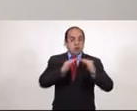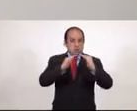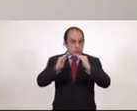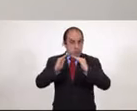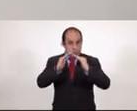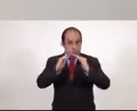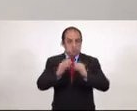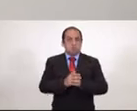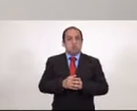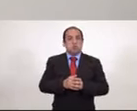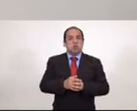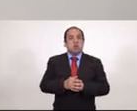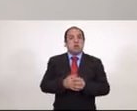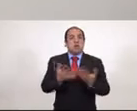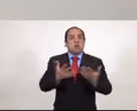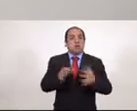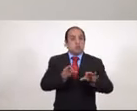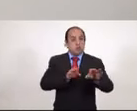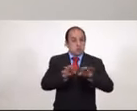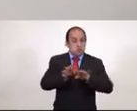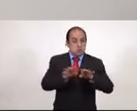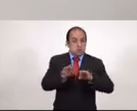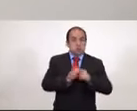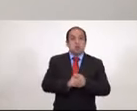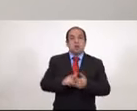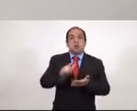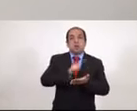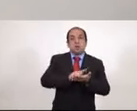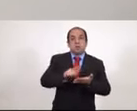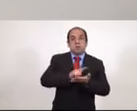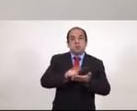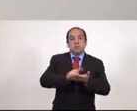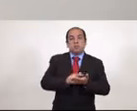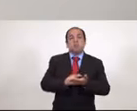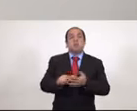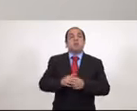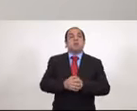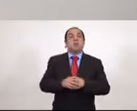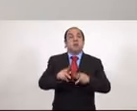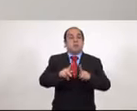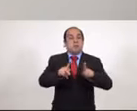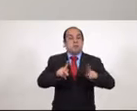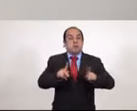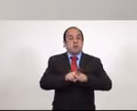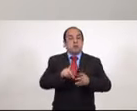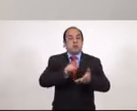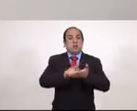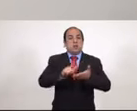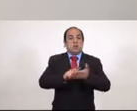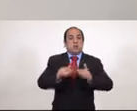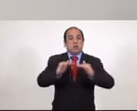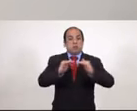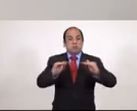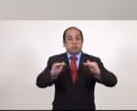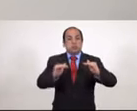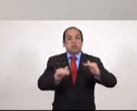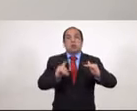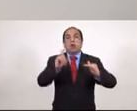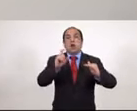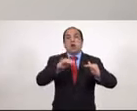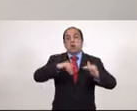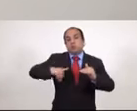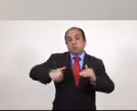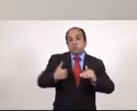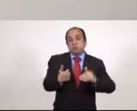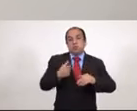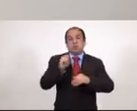labores de limpieza, de lavado de patios, de lavado de cisternas, de sustitución de pintura en algunos domicilios,